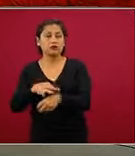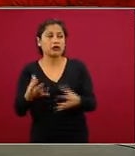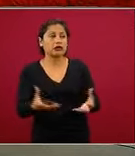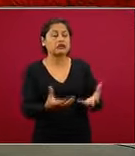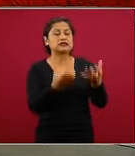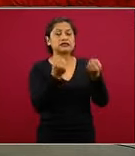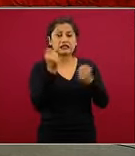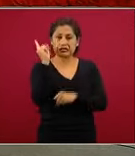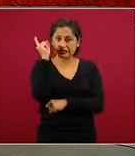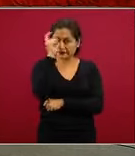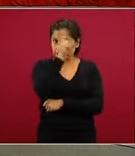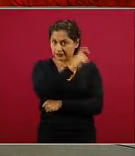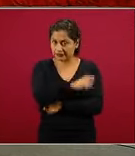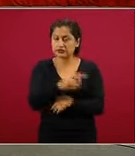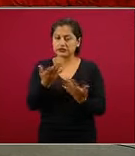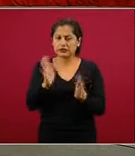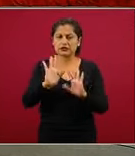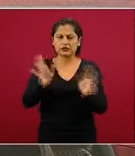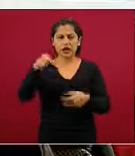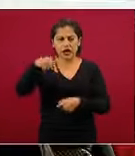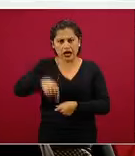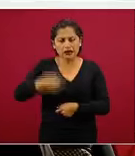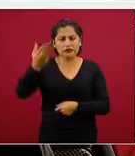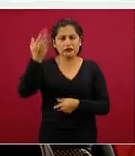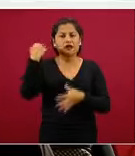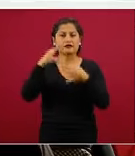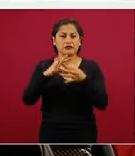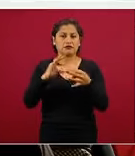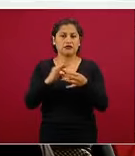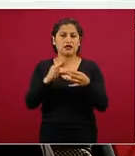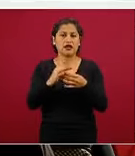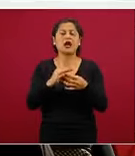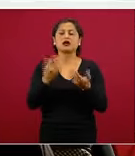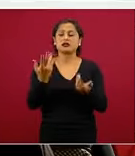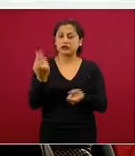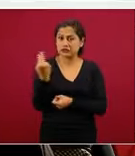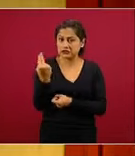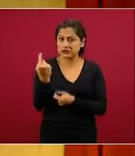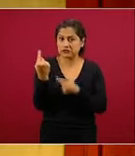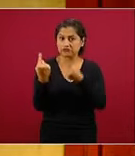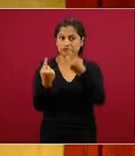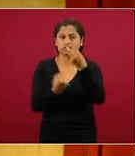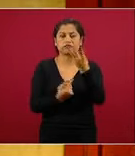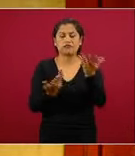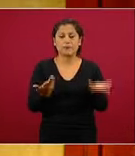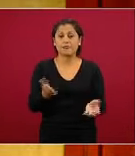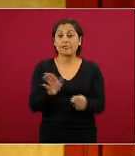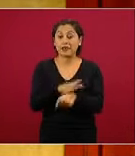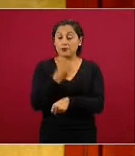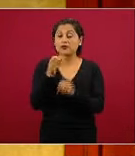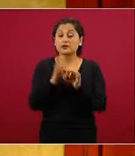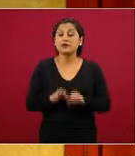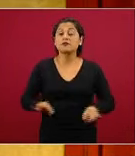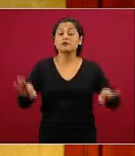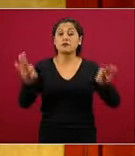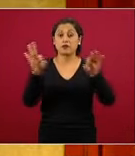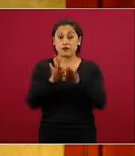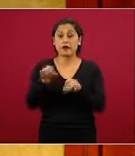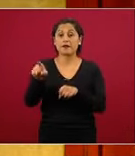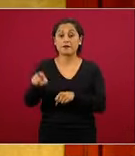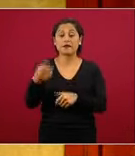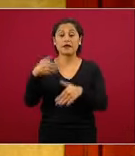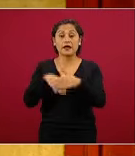manejo médico que hemos comentado aquí y que son muy importantes. En especial, identificar si el daño pulmonar es